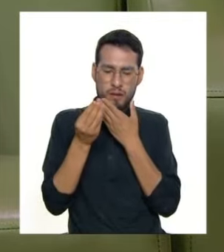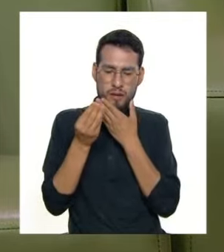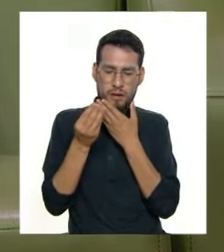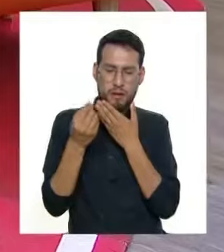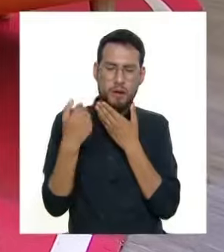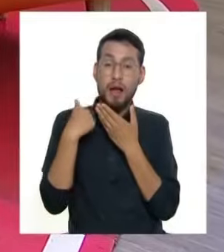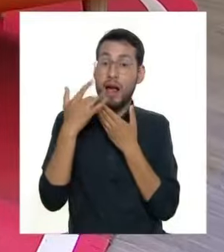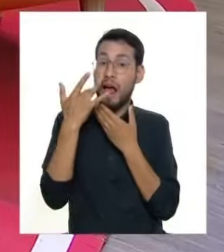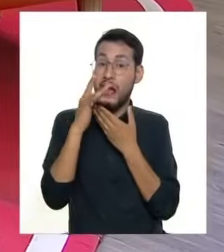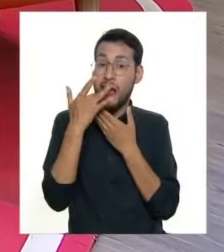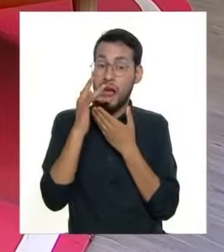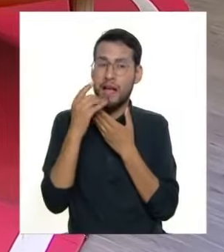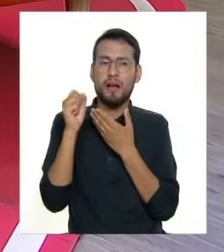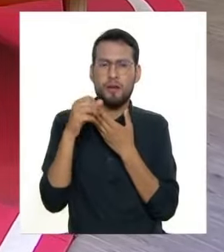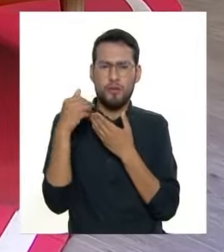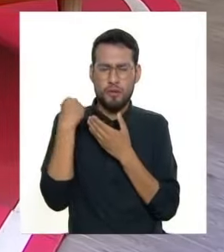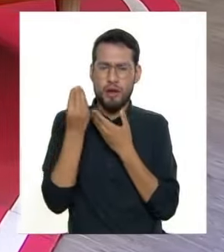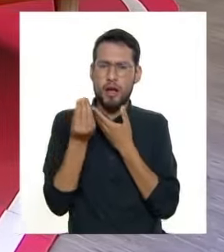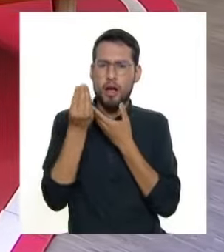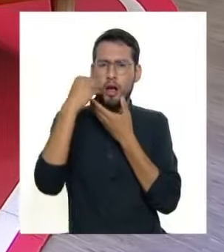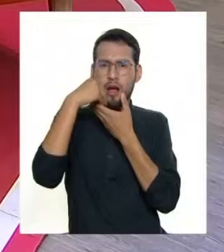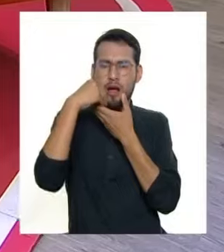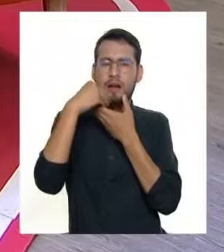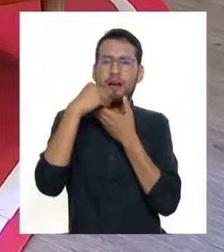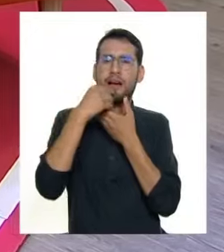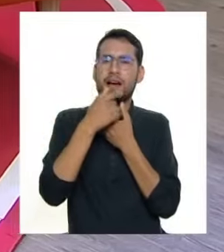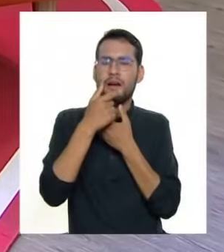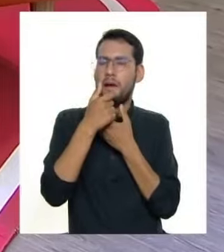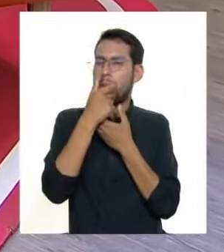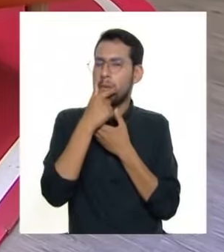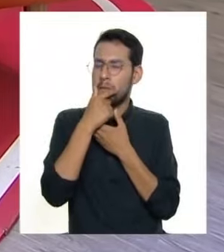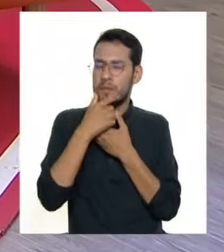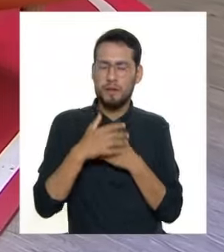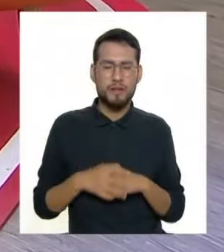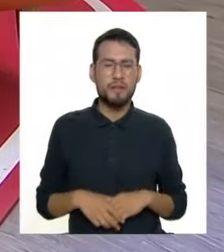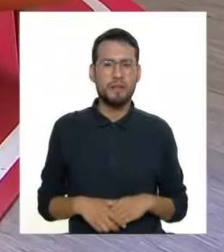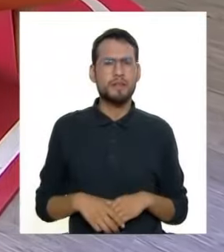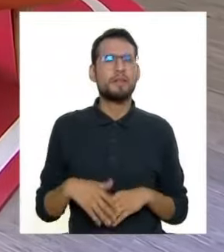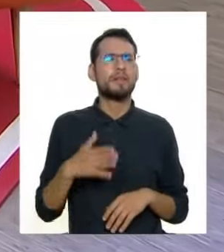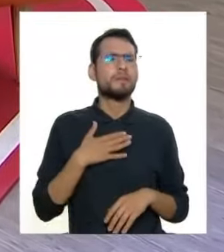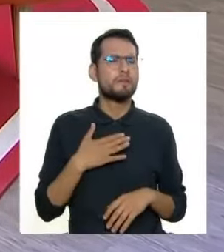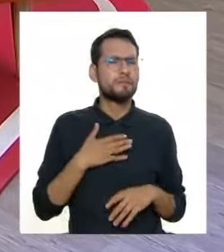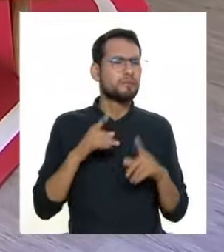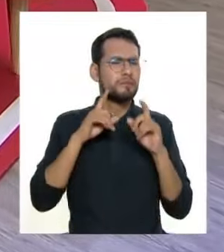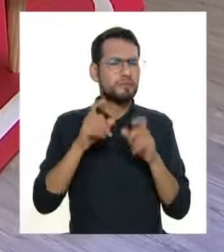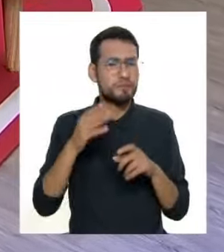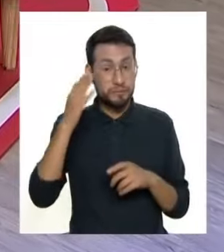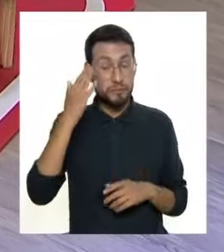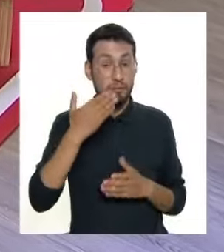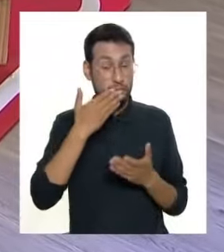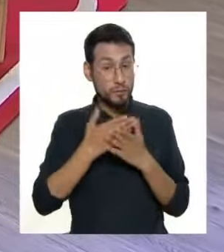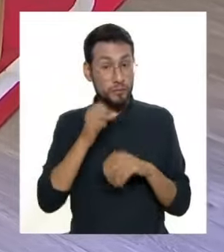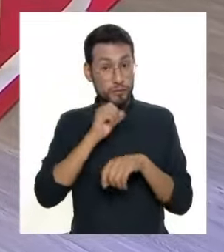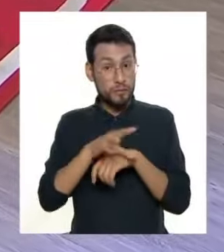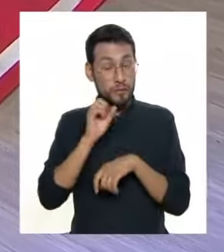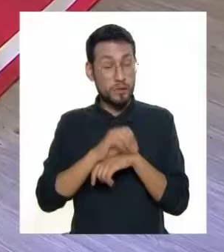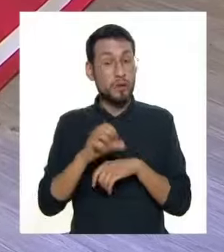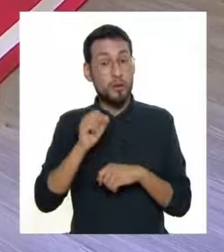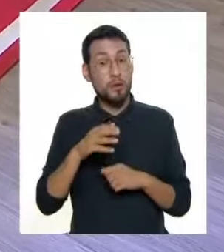para mi ausencia dental, hacerme ese tratamiento. Yo quería saber si eso es recomendable para mi